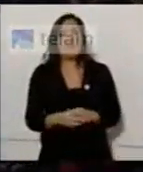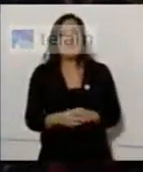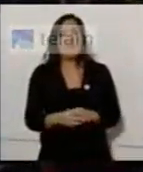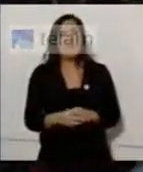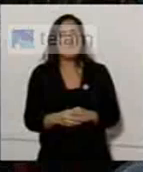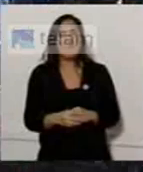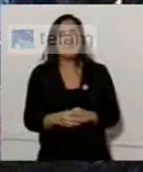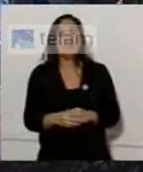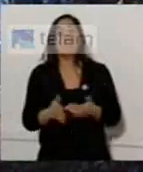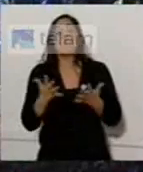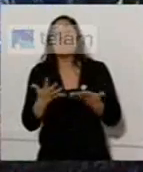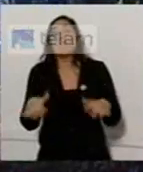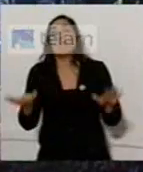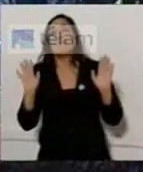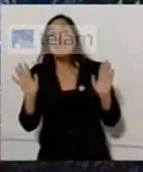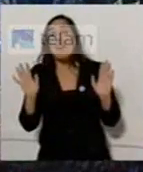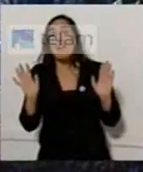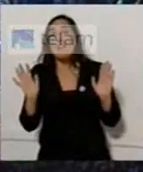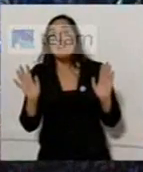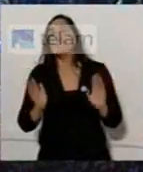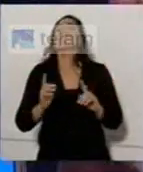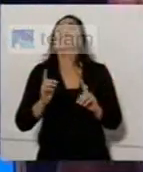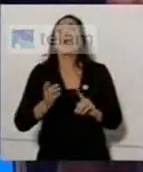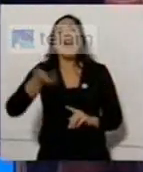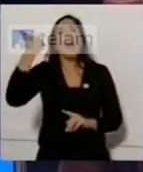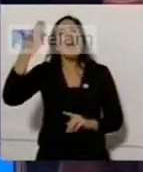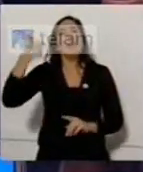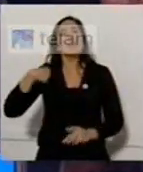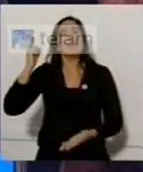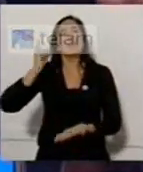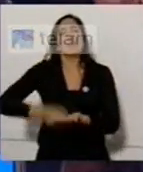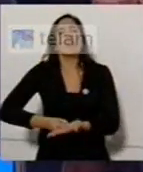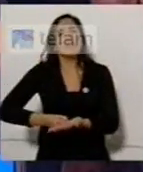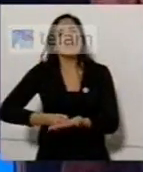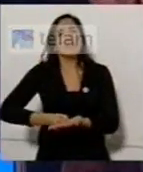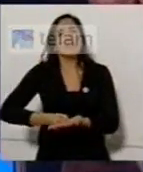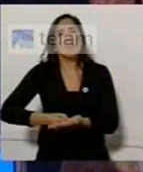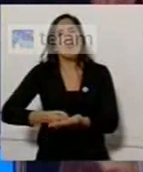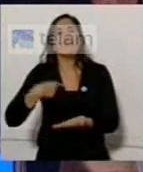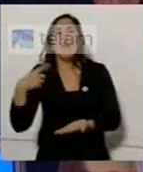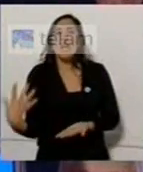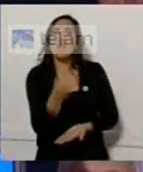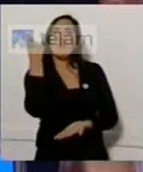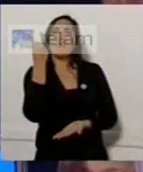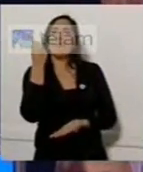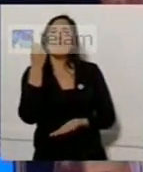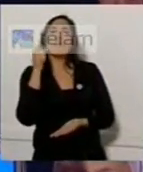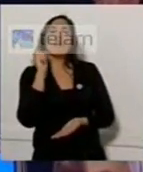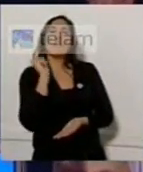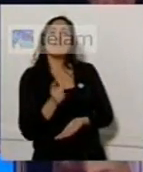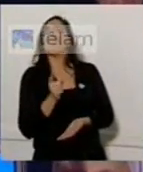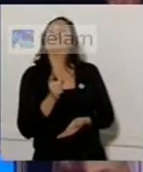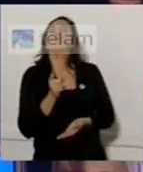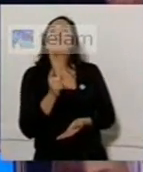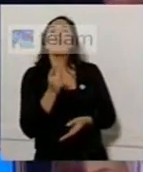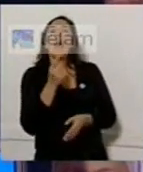O tal vez cuando tomamos la decisión de recuperar los fondos